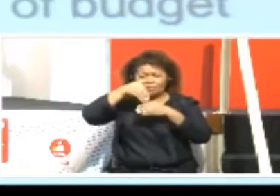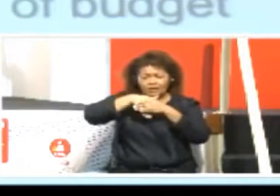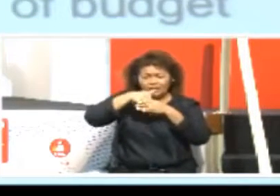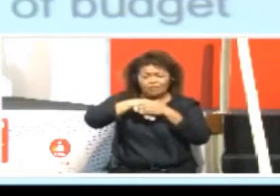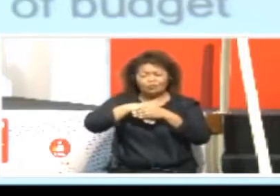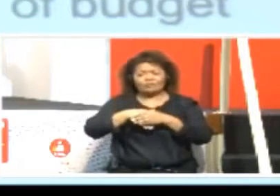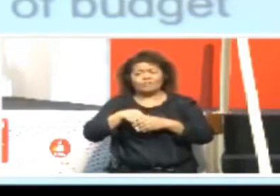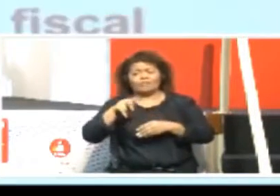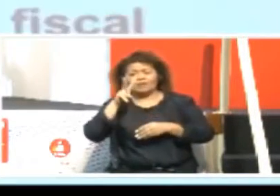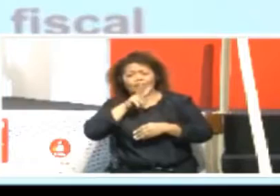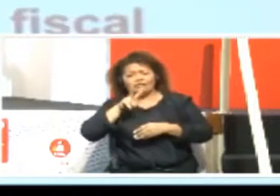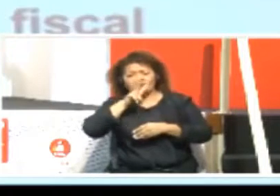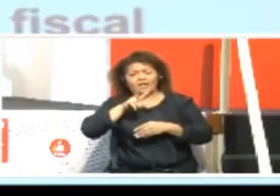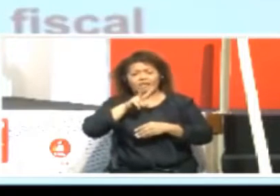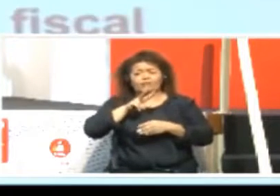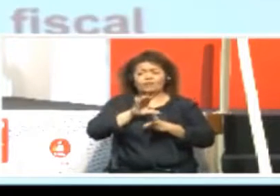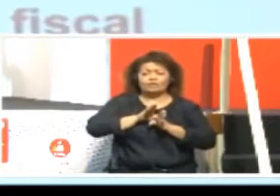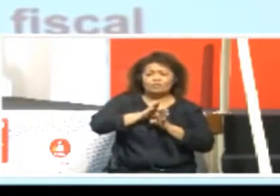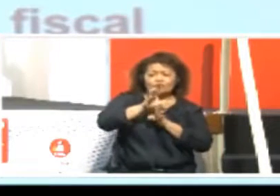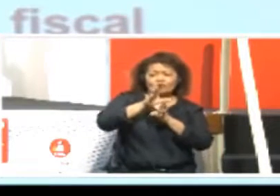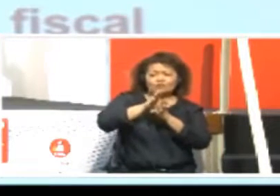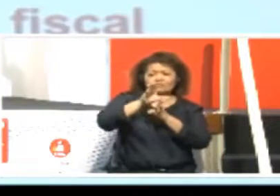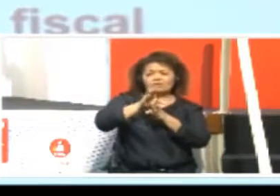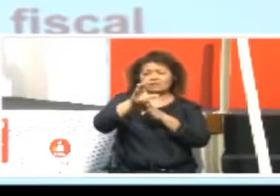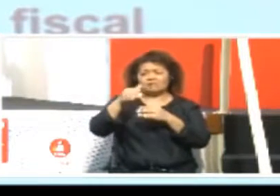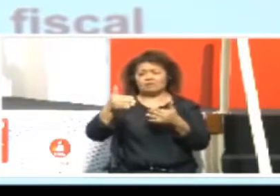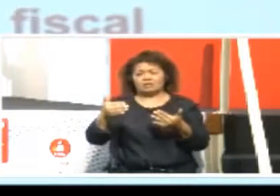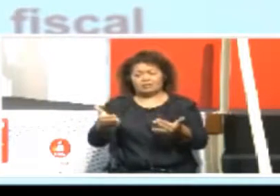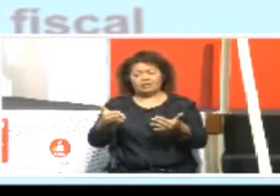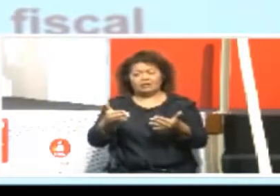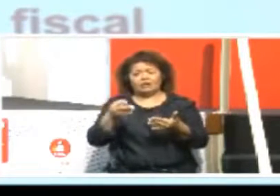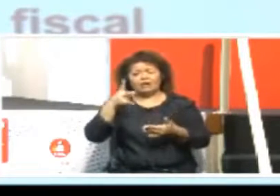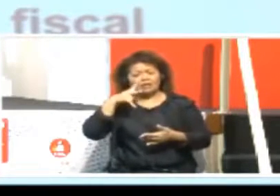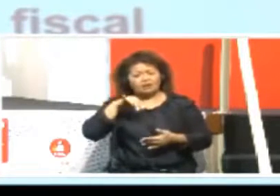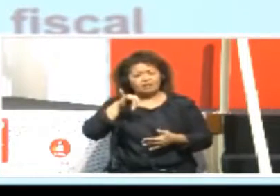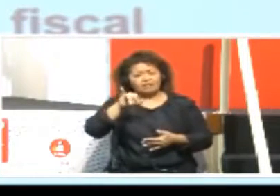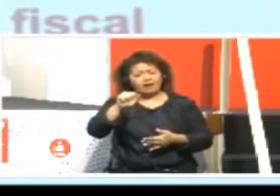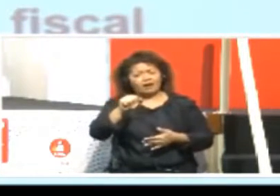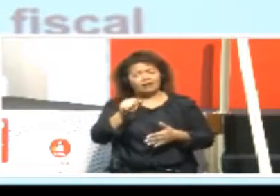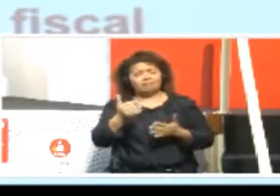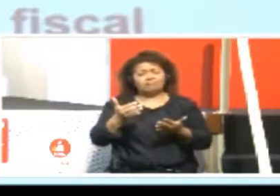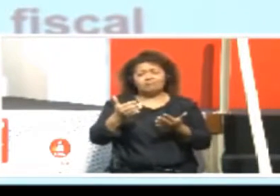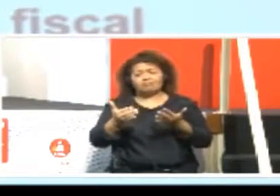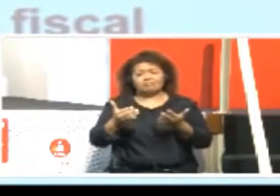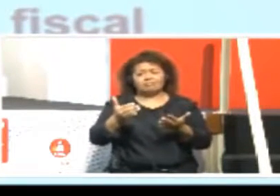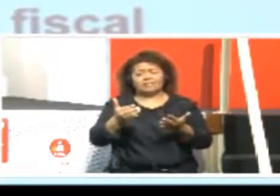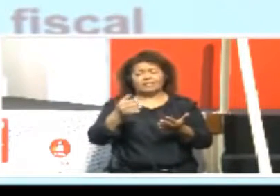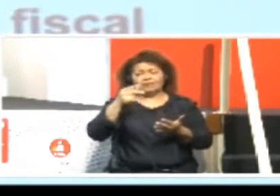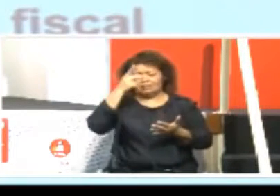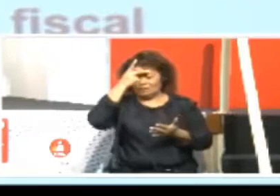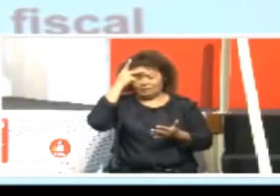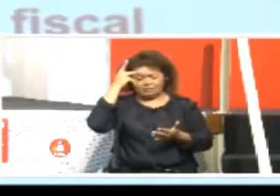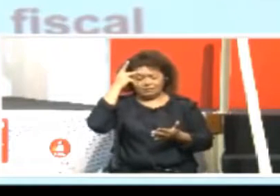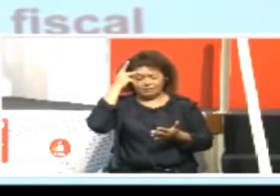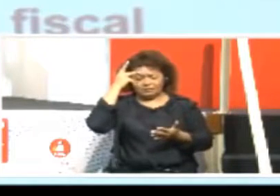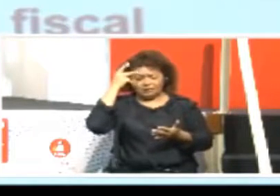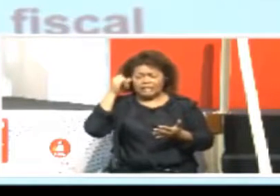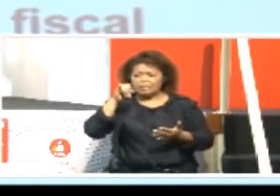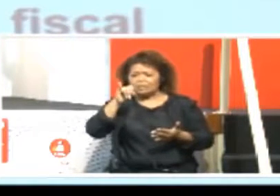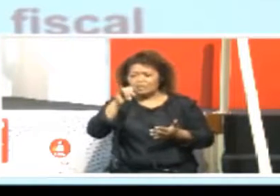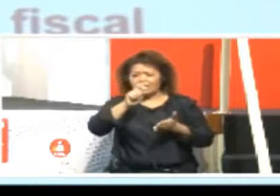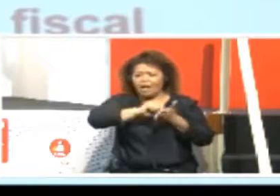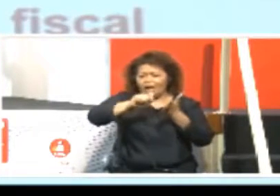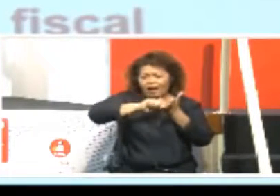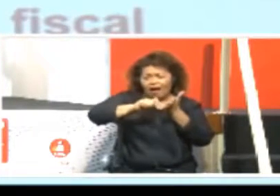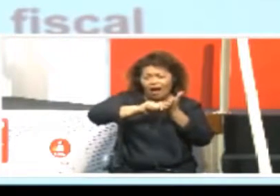delega o no delega. Y eso pues tiene razón de ser. Bueno, entonces ya hablamos de ejemplos en Latinoamérica